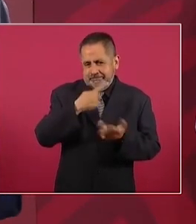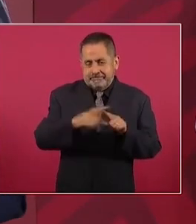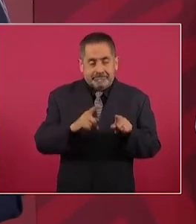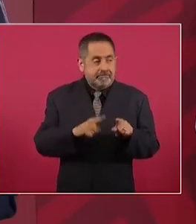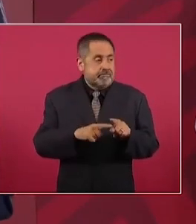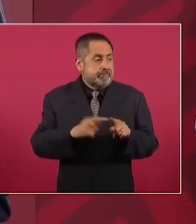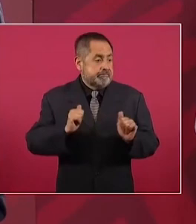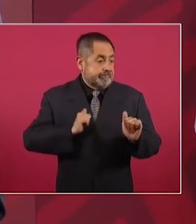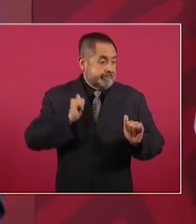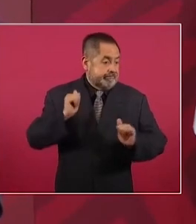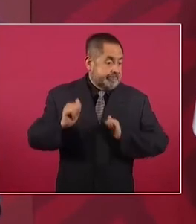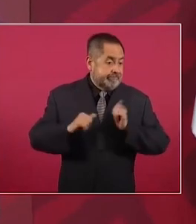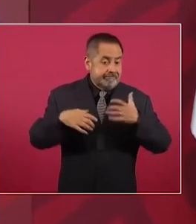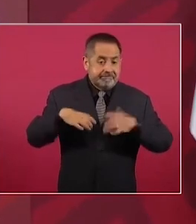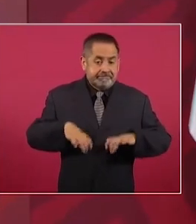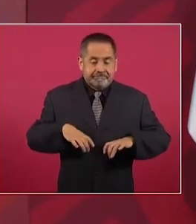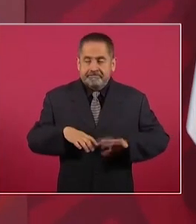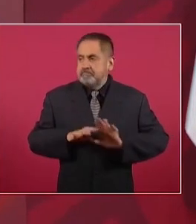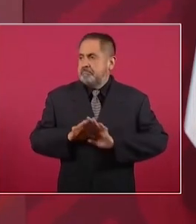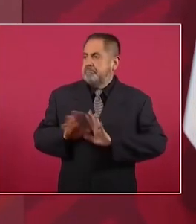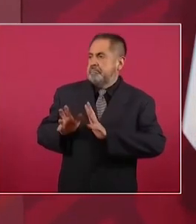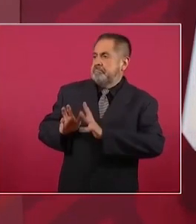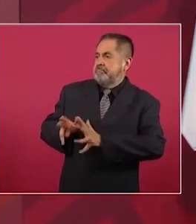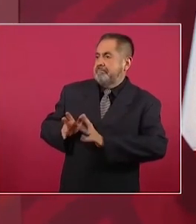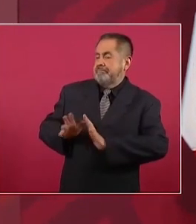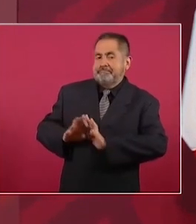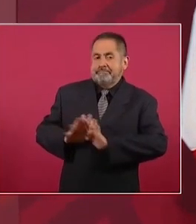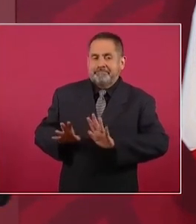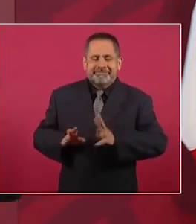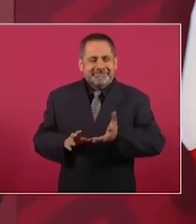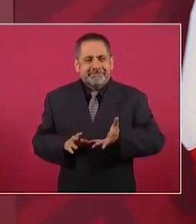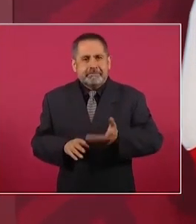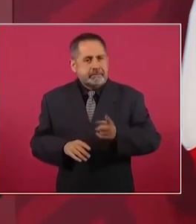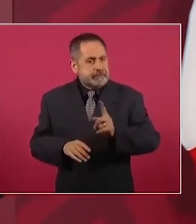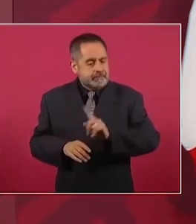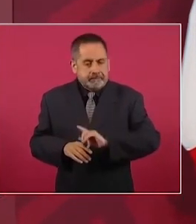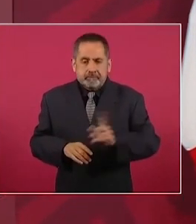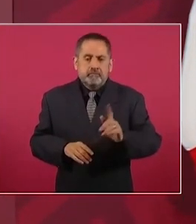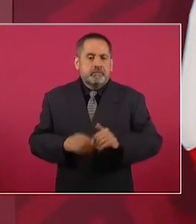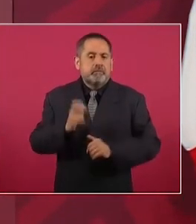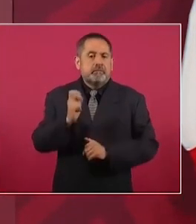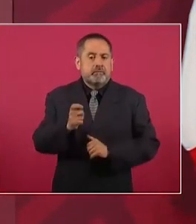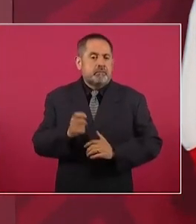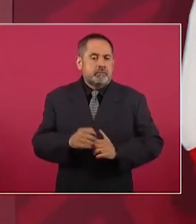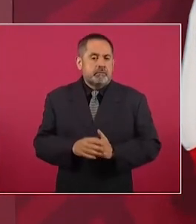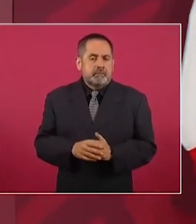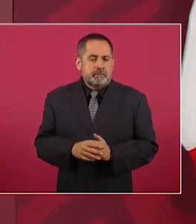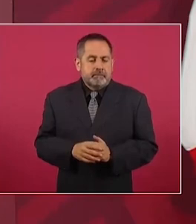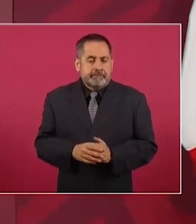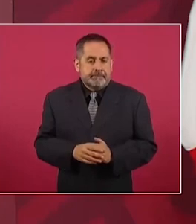venta de los medicamentos. Entonces eso